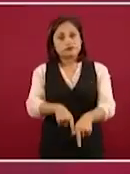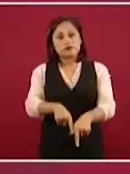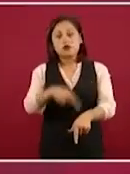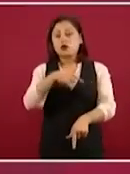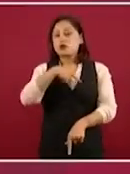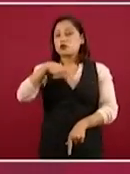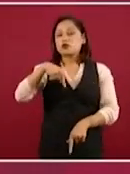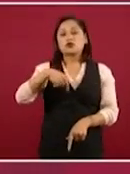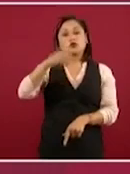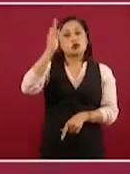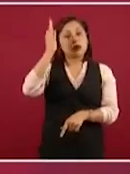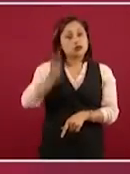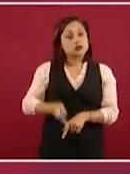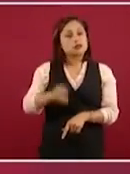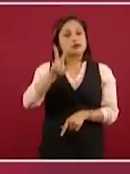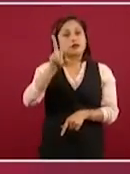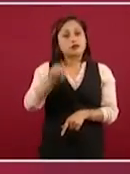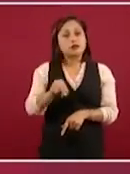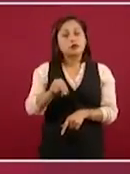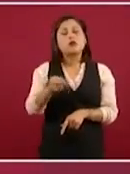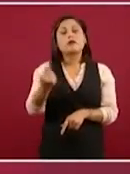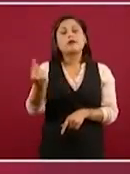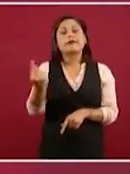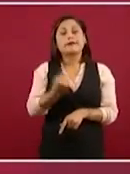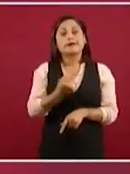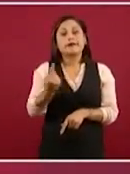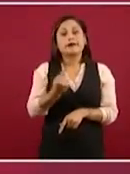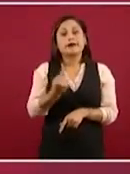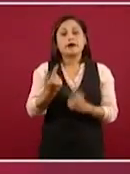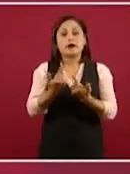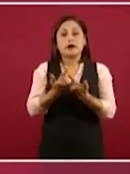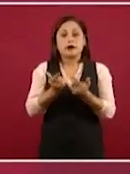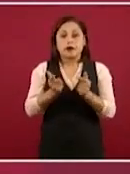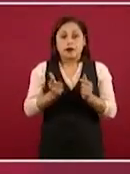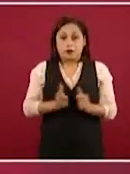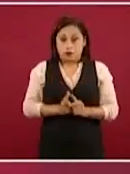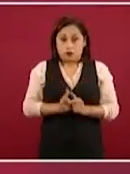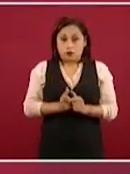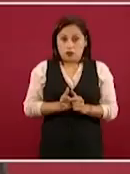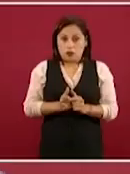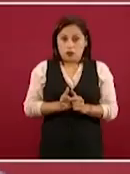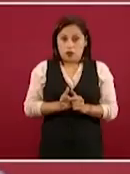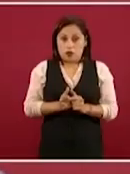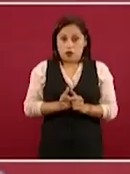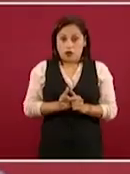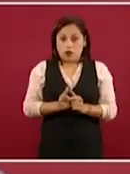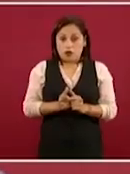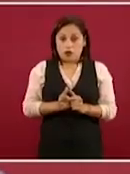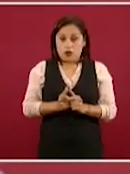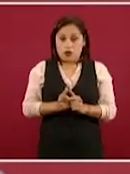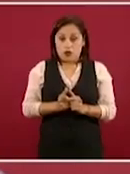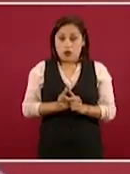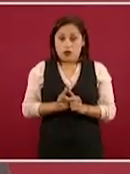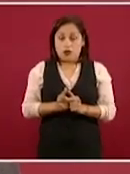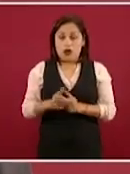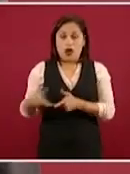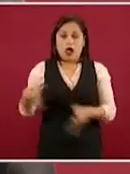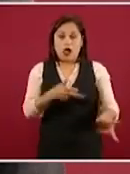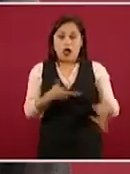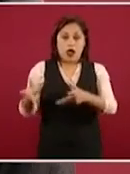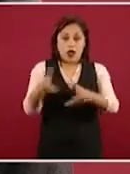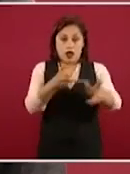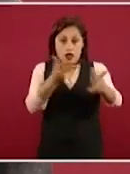ningún operativo como el de Rápido y Furioso,